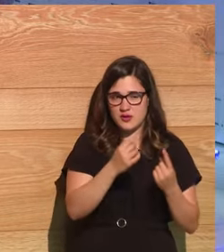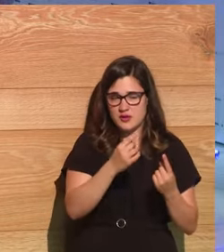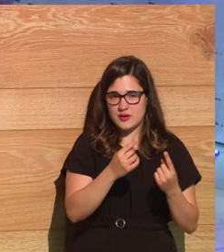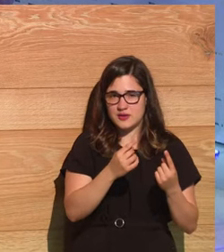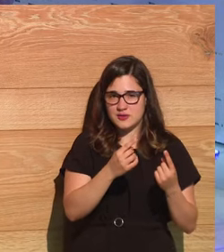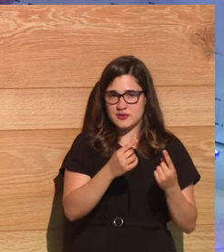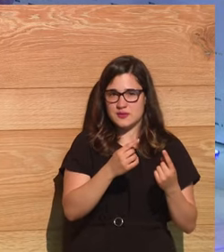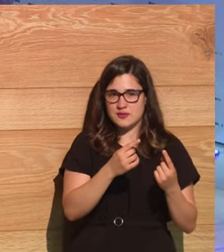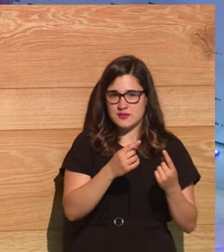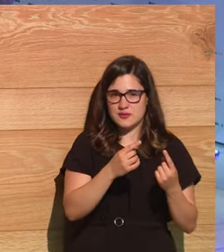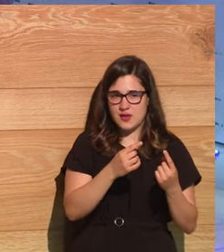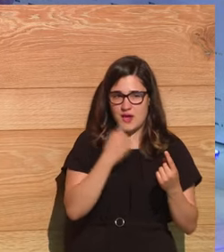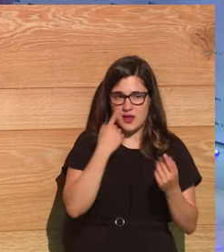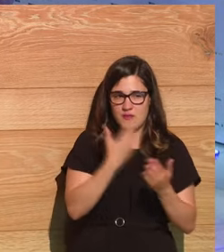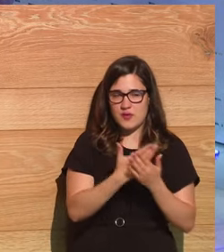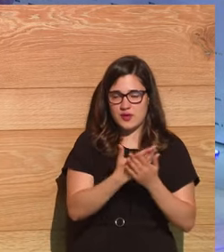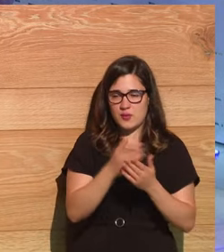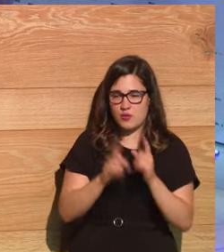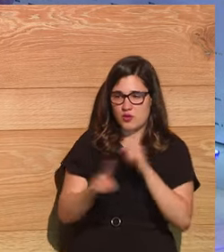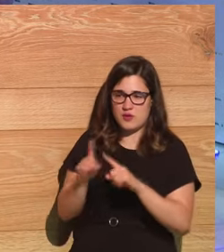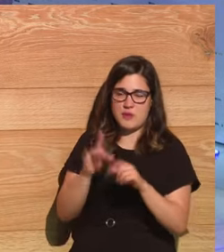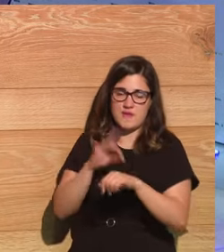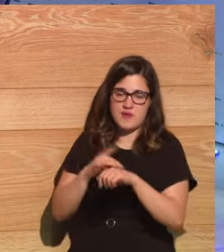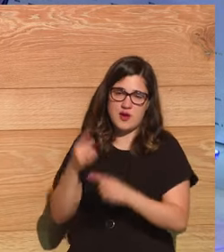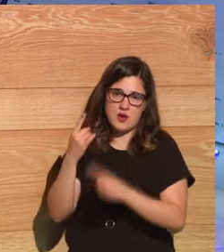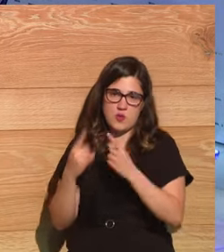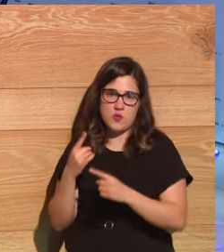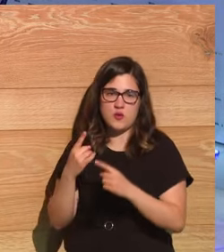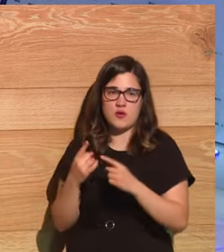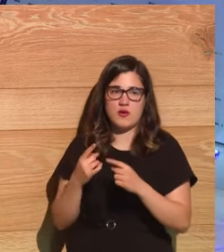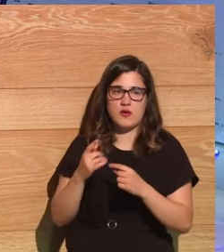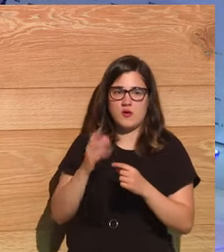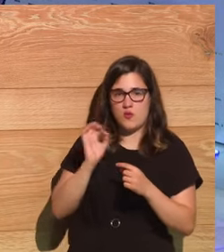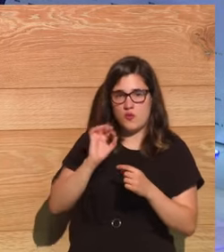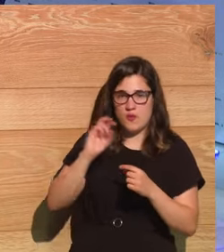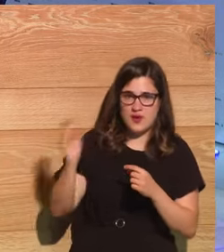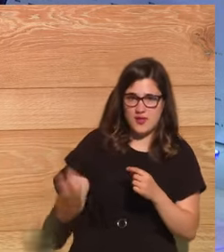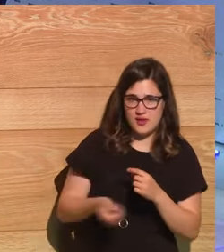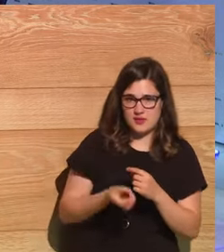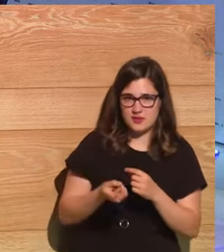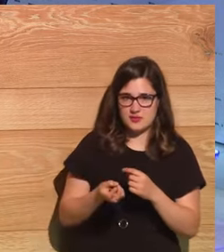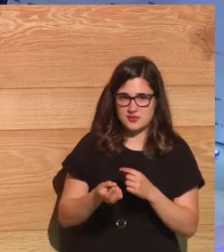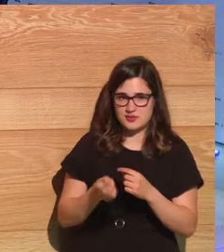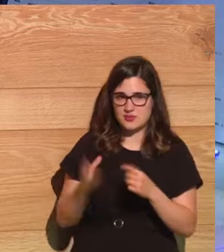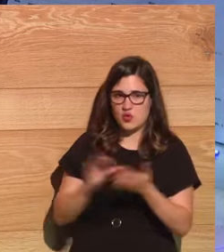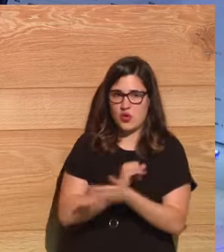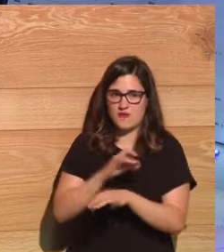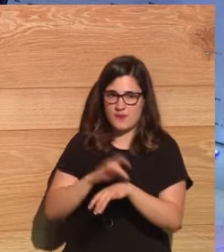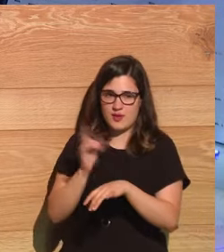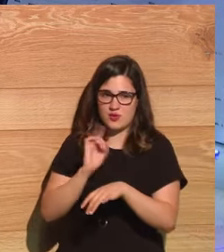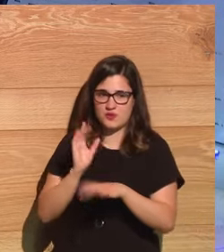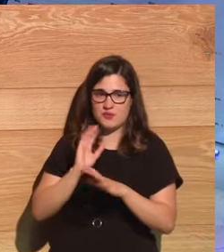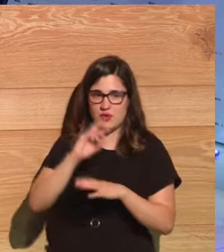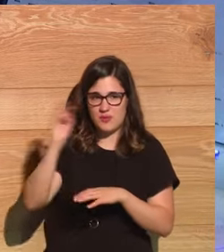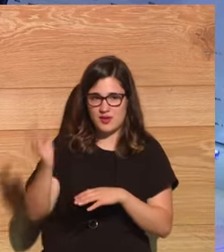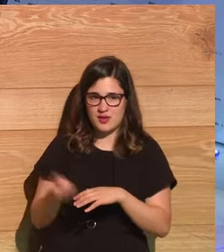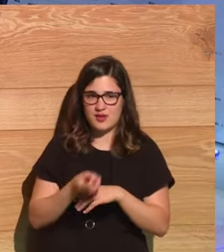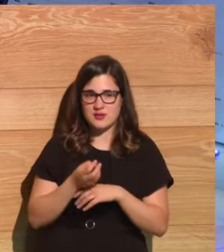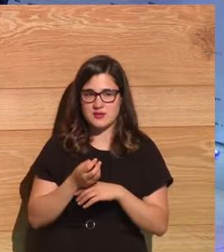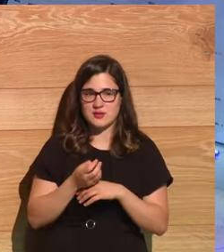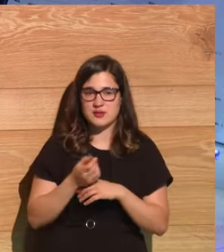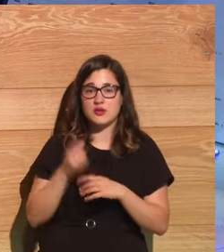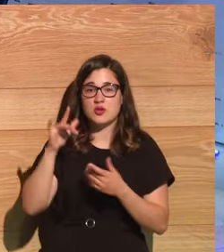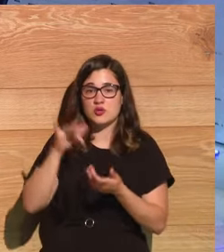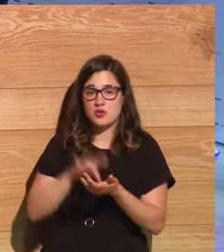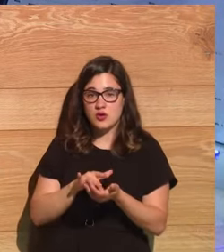relieve problemas, es decir, algunas enfermedades o trastornos o variedades, no podemos hablar tampoco que todo sea enfermedad, pero variedades de cosas surgen